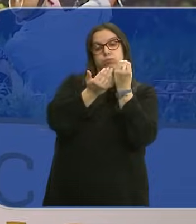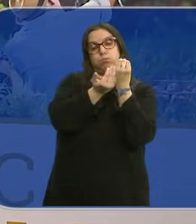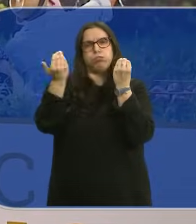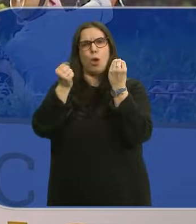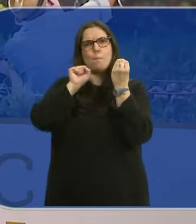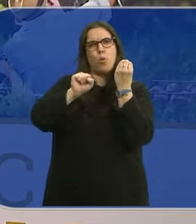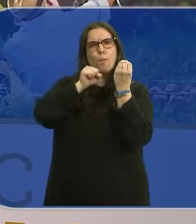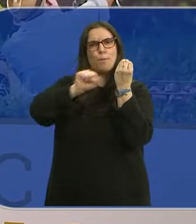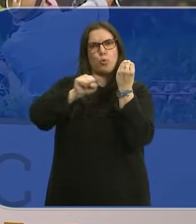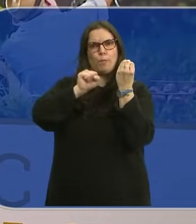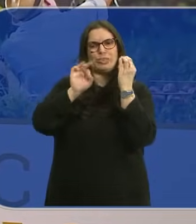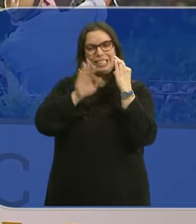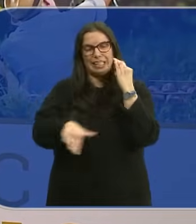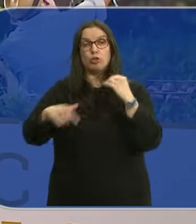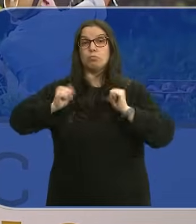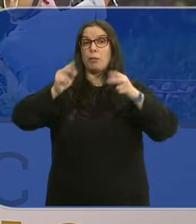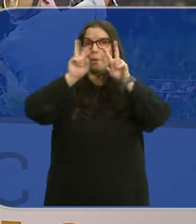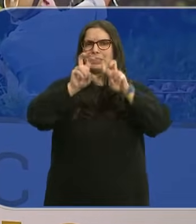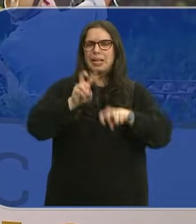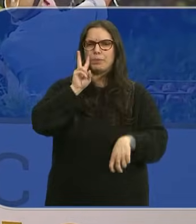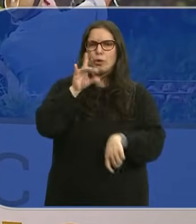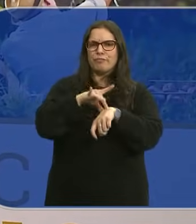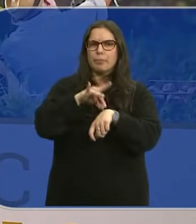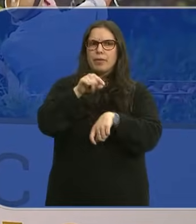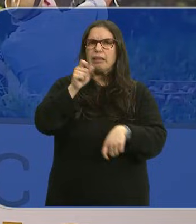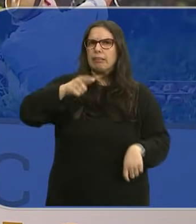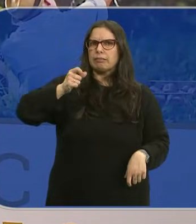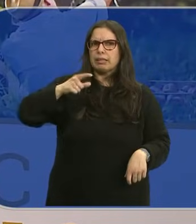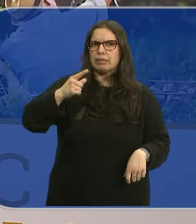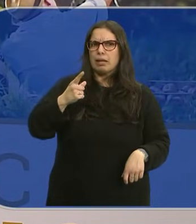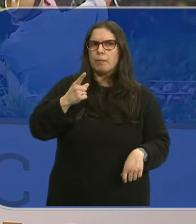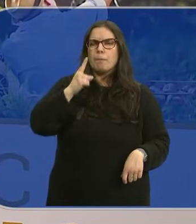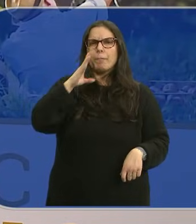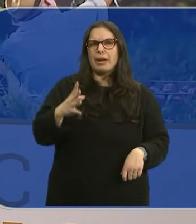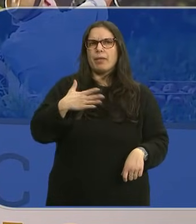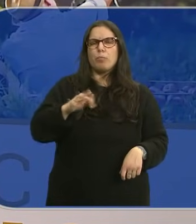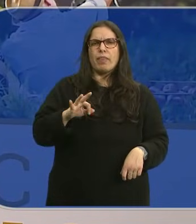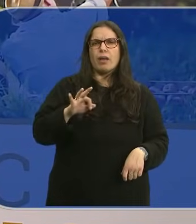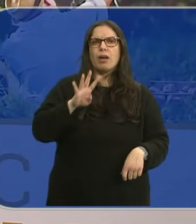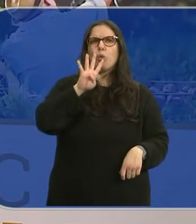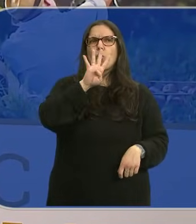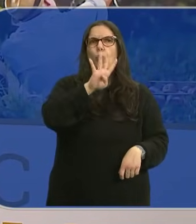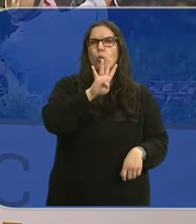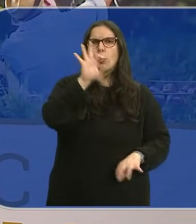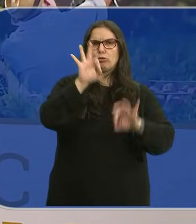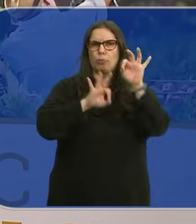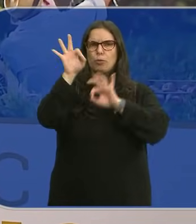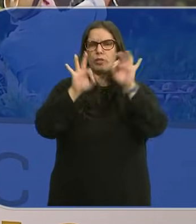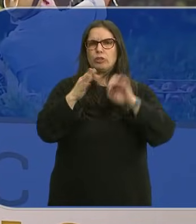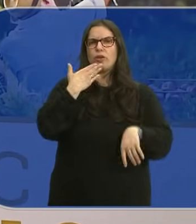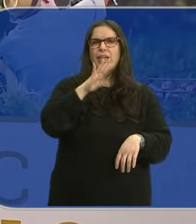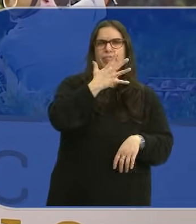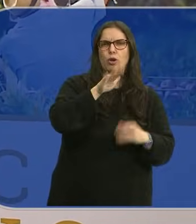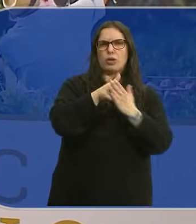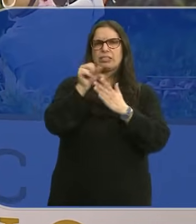pusimos a investigar y vimos que esta patología era bastante común, creo que tiene una prevalencia de un 4% en menores entre